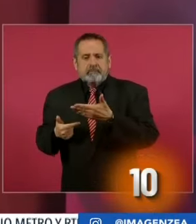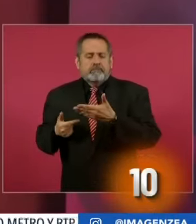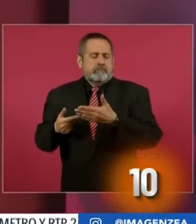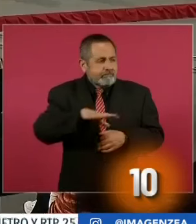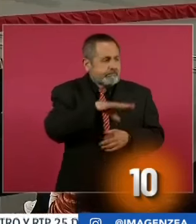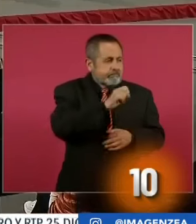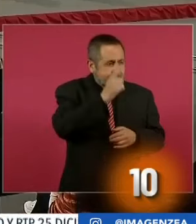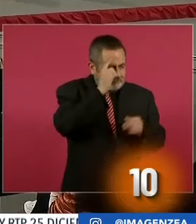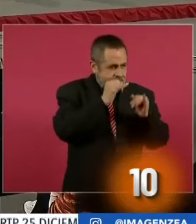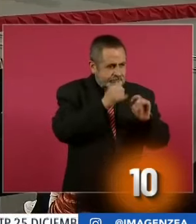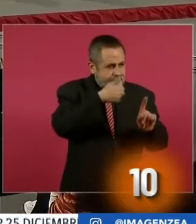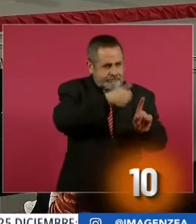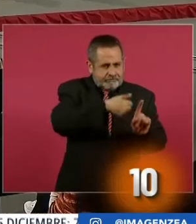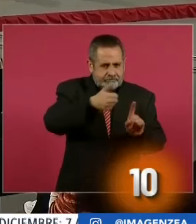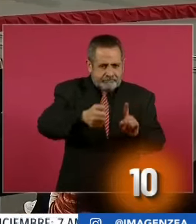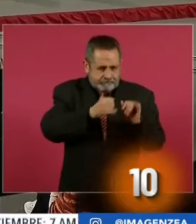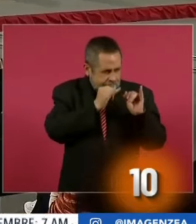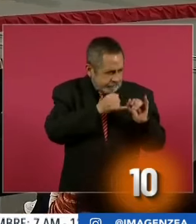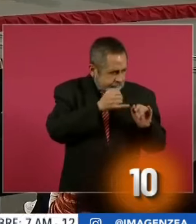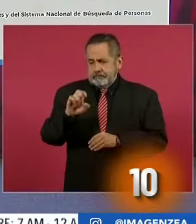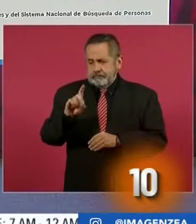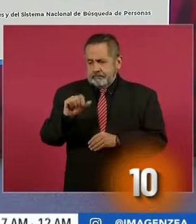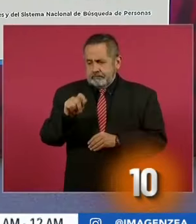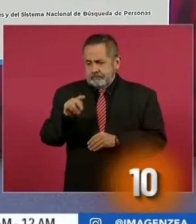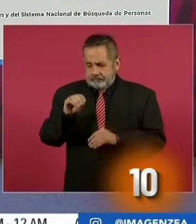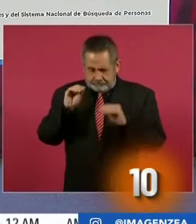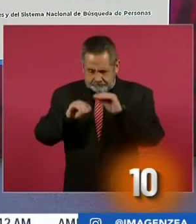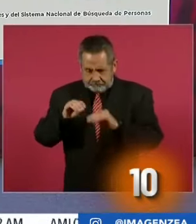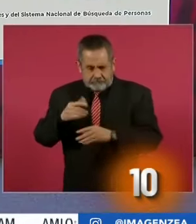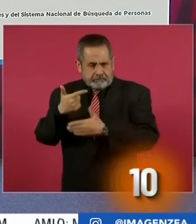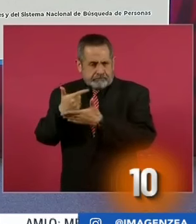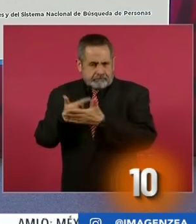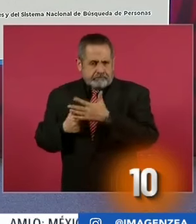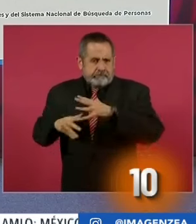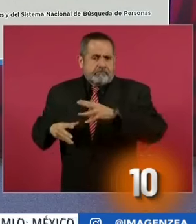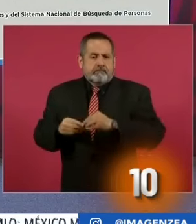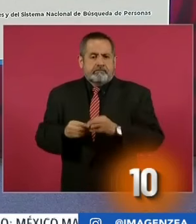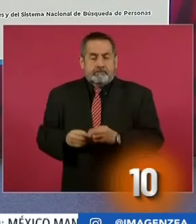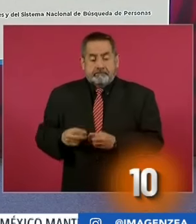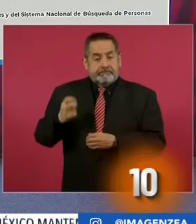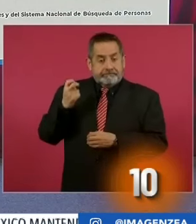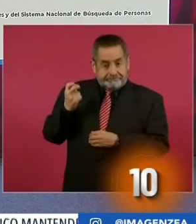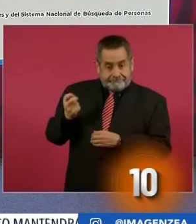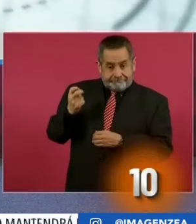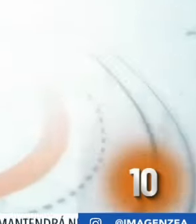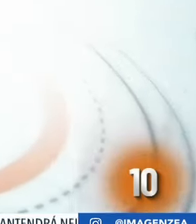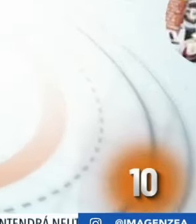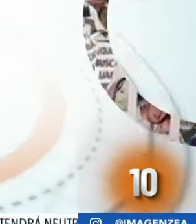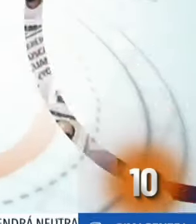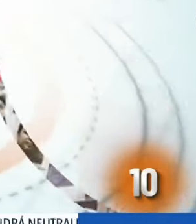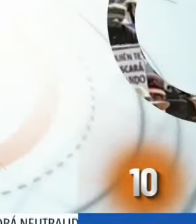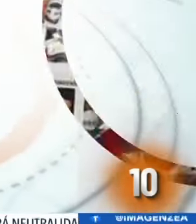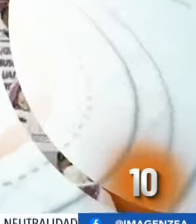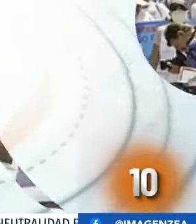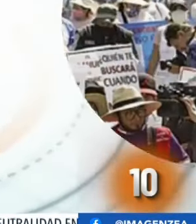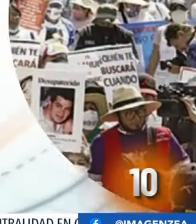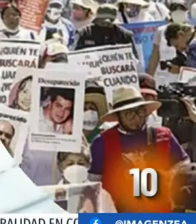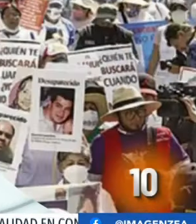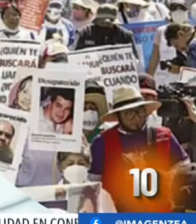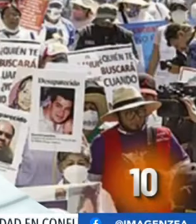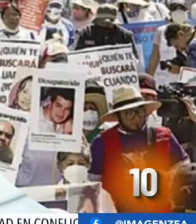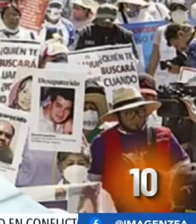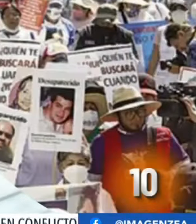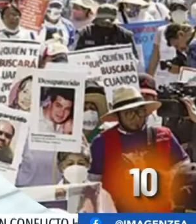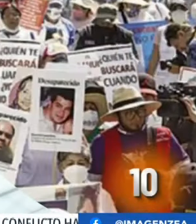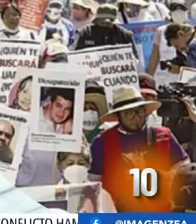Se estableció que, de los casos registrados hasta agosto de este año como personas desaparecidas, se localizaron con vida a